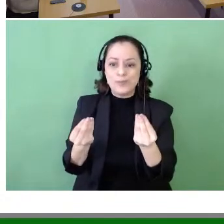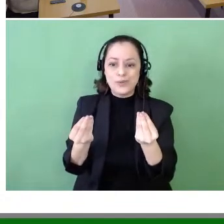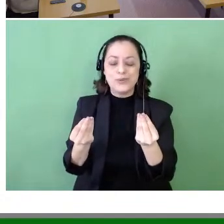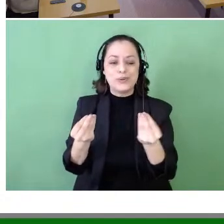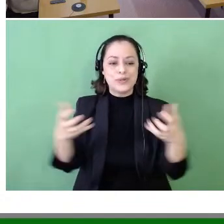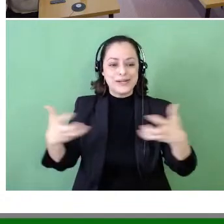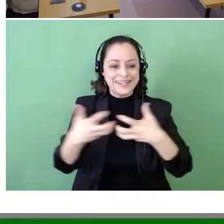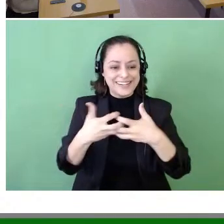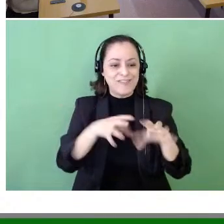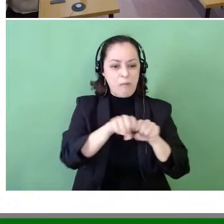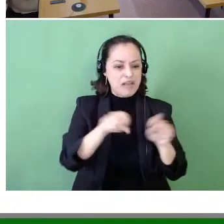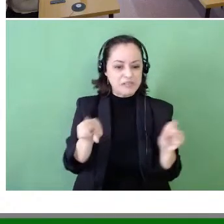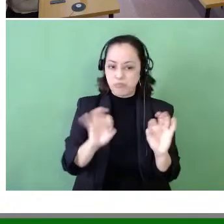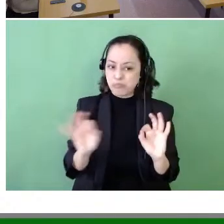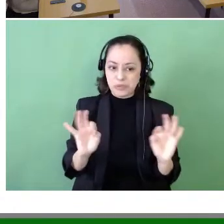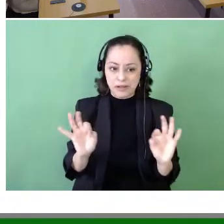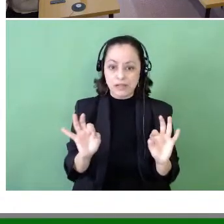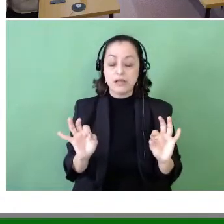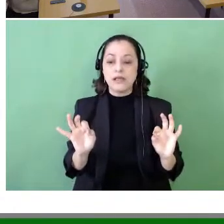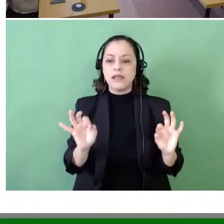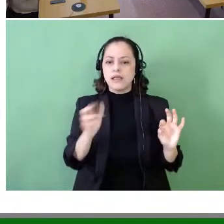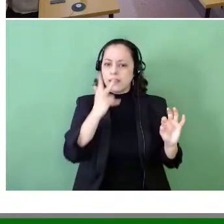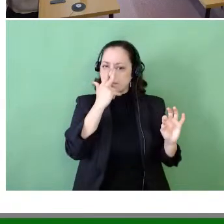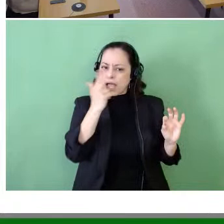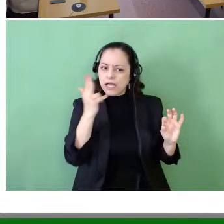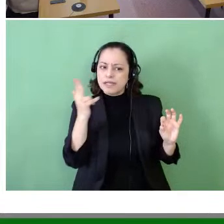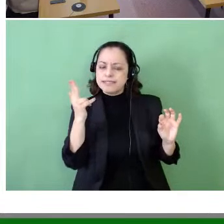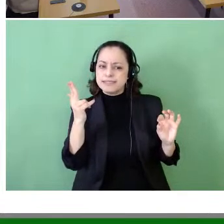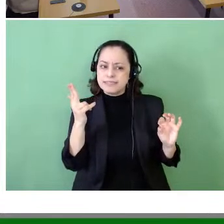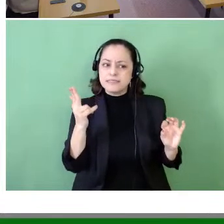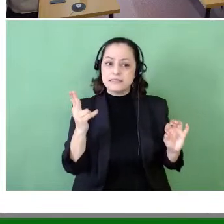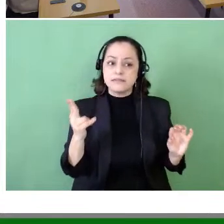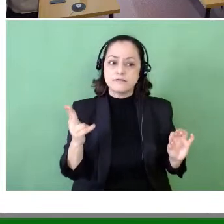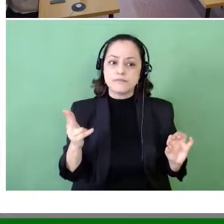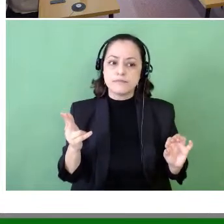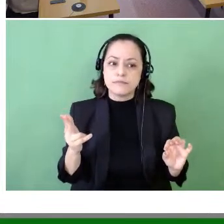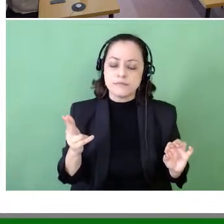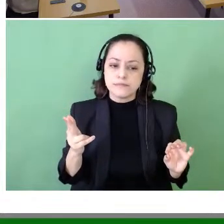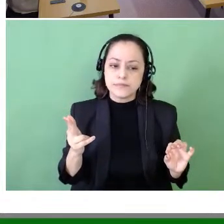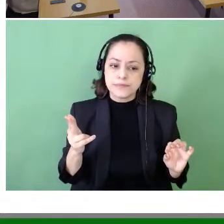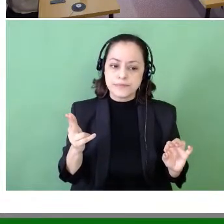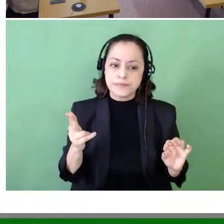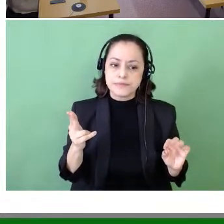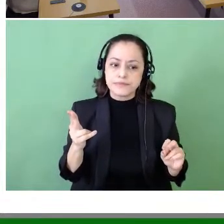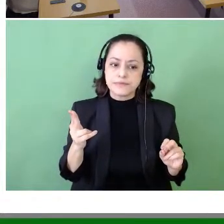ya nos parece que la tesis es algo mínimo.